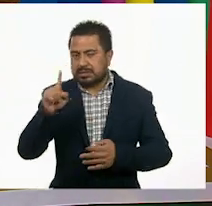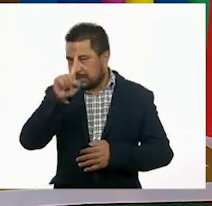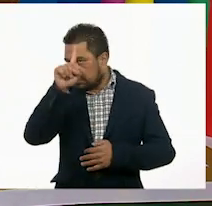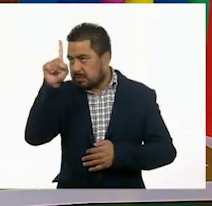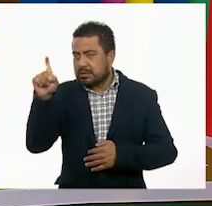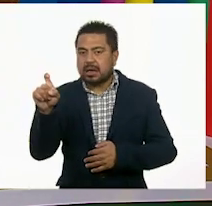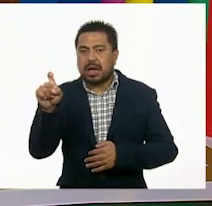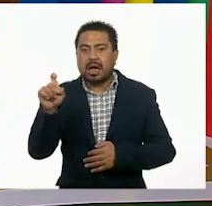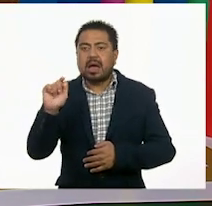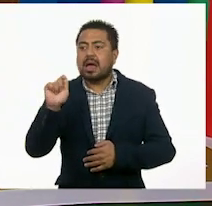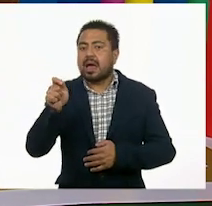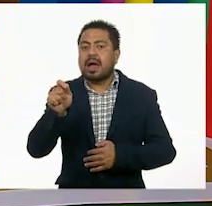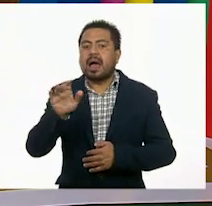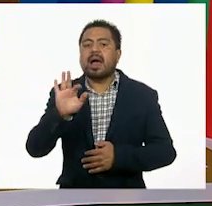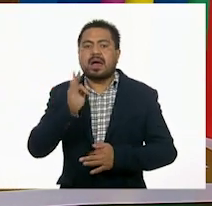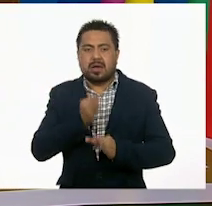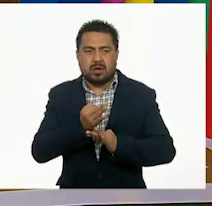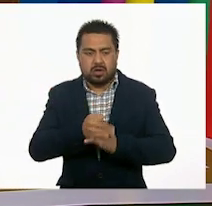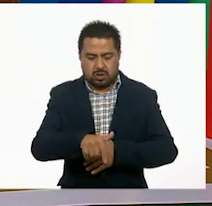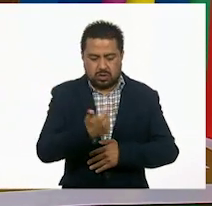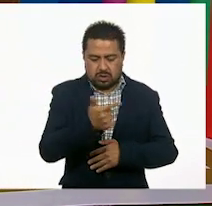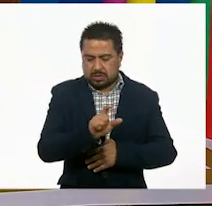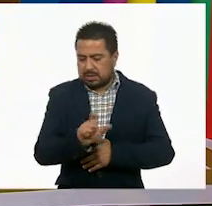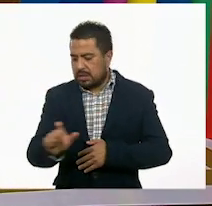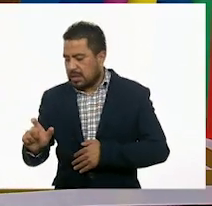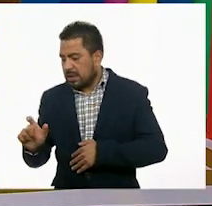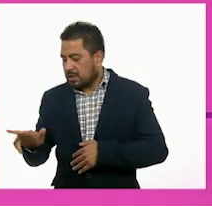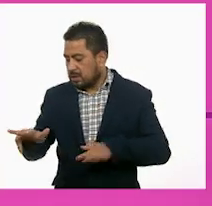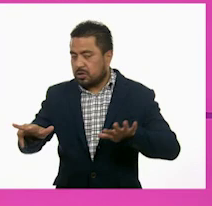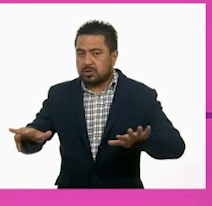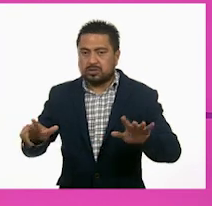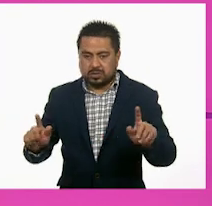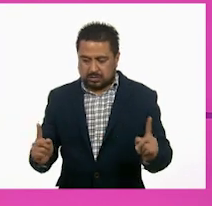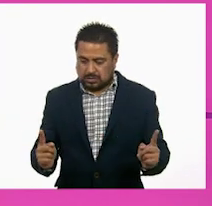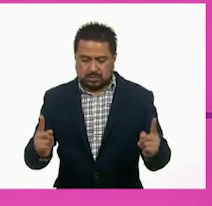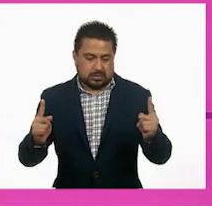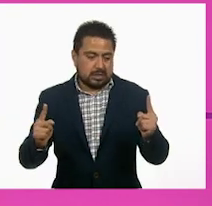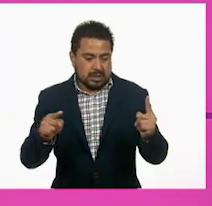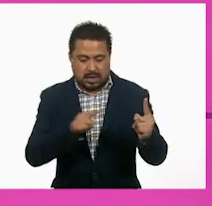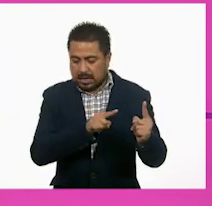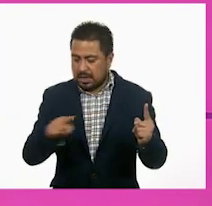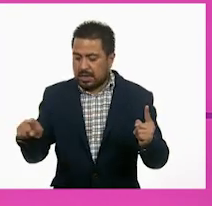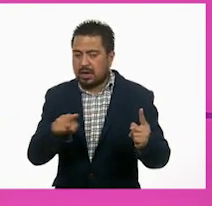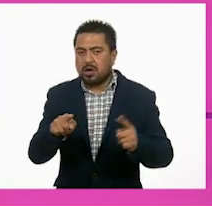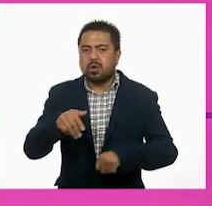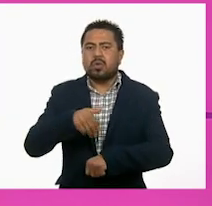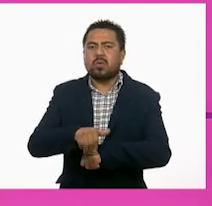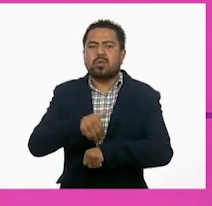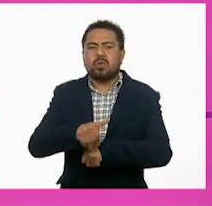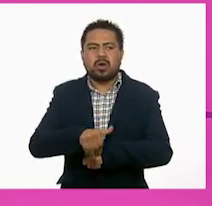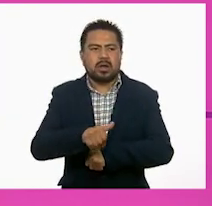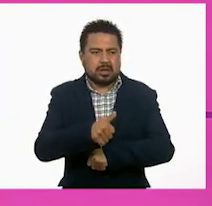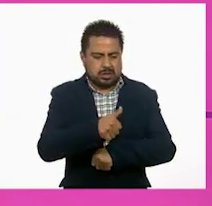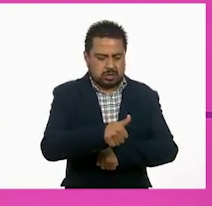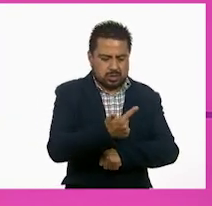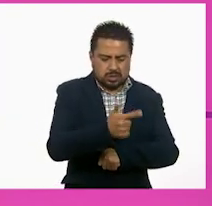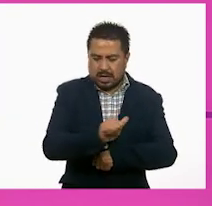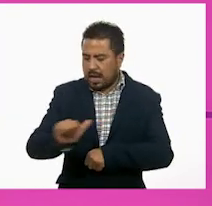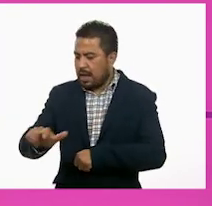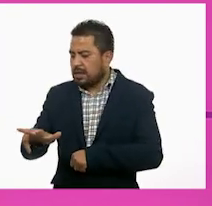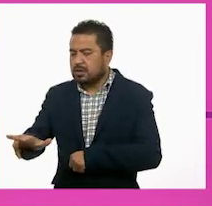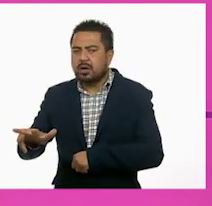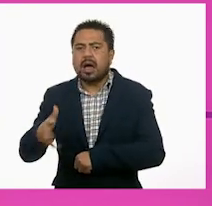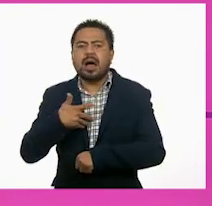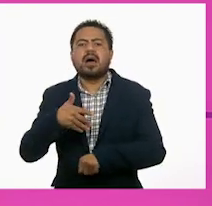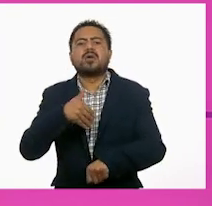Estaría ubicado de entrada entre el 12 y el 18. ¿Cuántos números naturales hay entre el 12 y el 18?